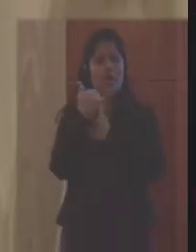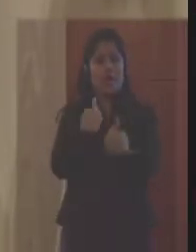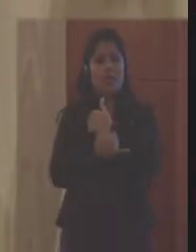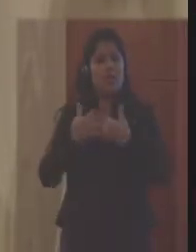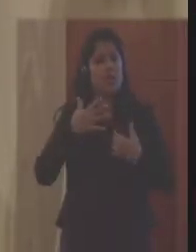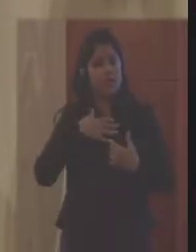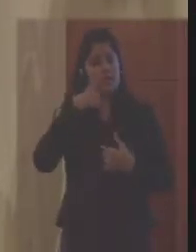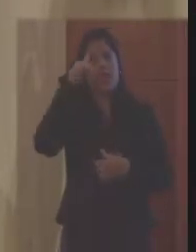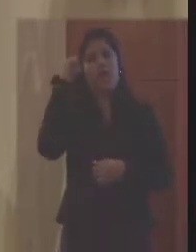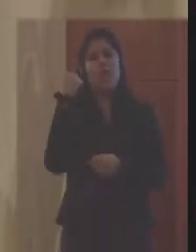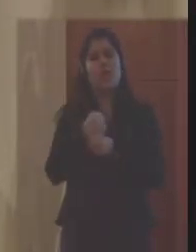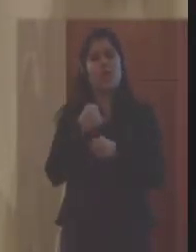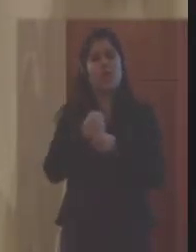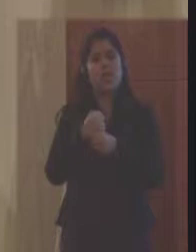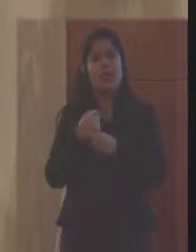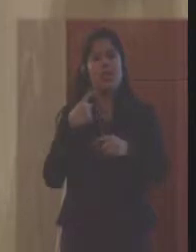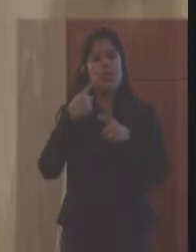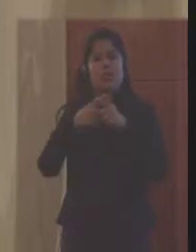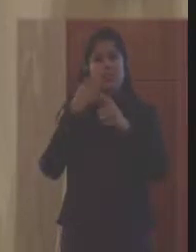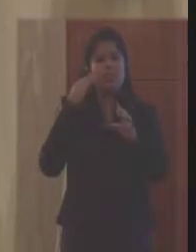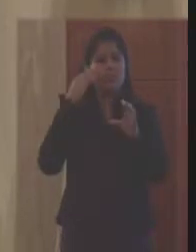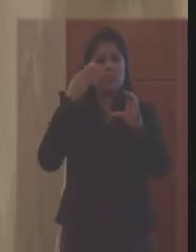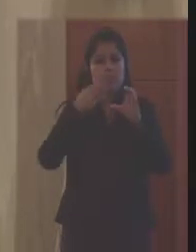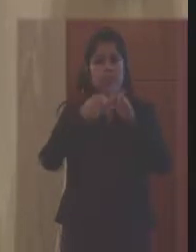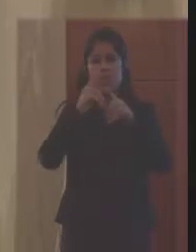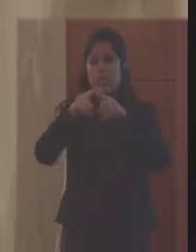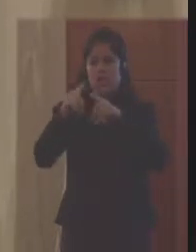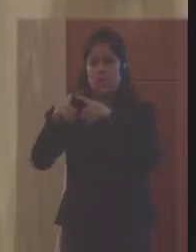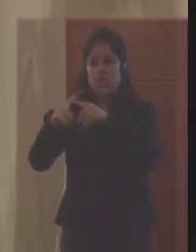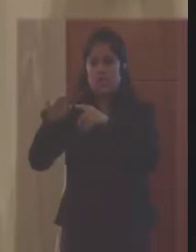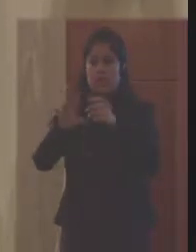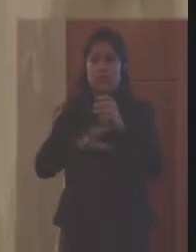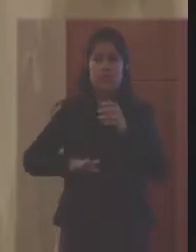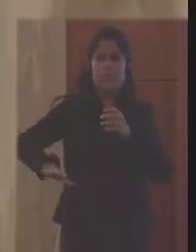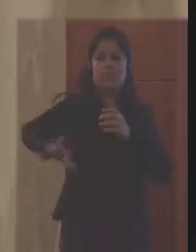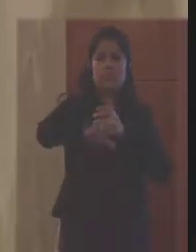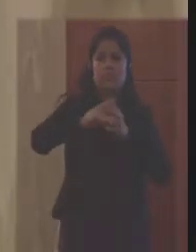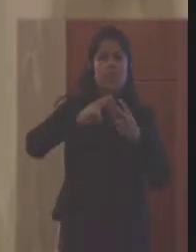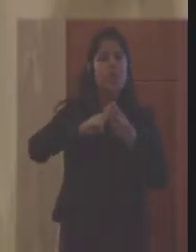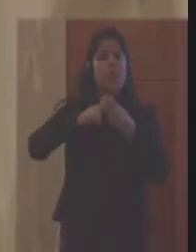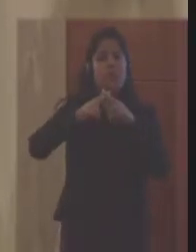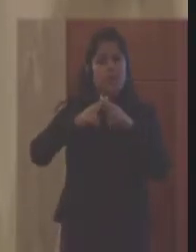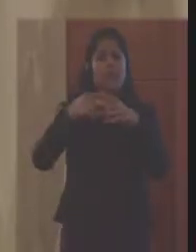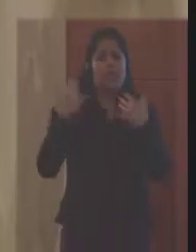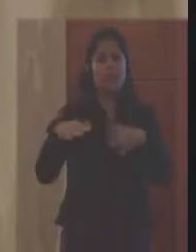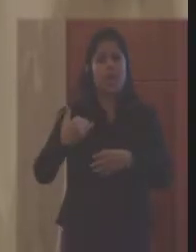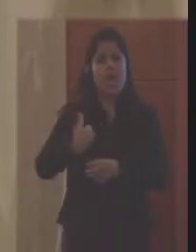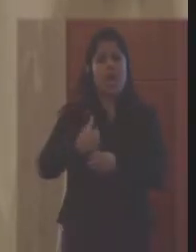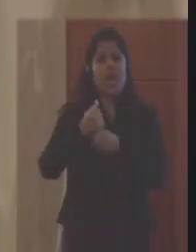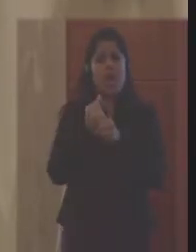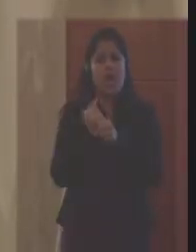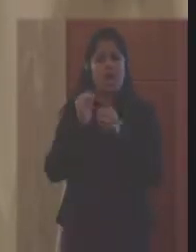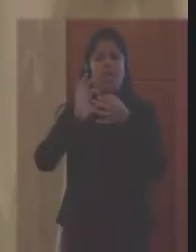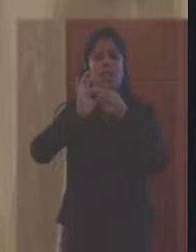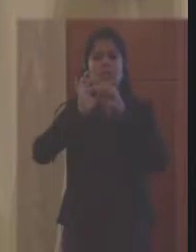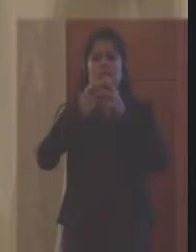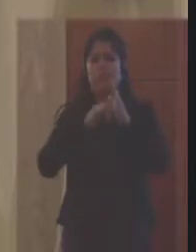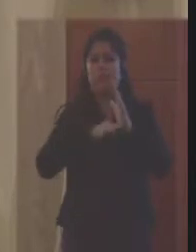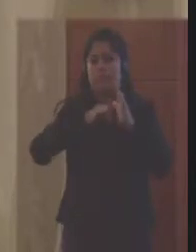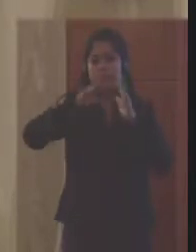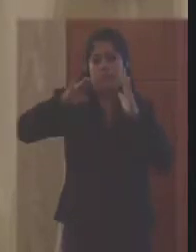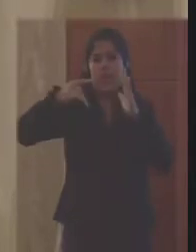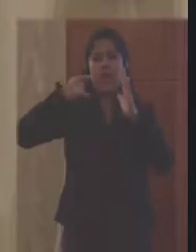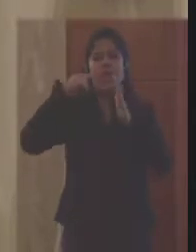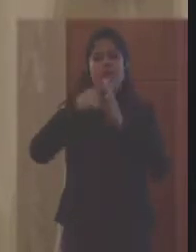está trabajando bajo unos enfoques integrales donde los sectores ya empiezan a hacer algo fundamental, que es la